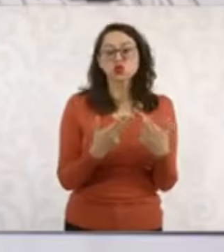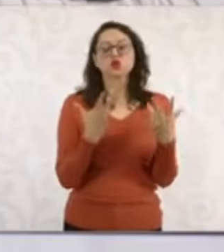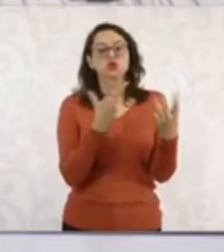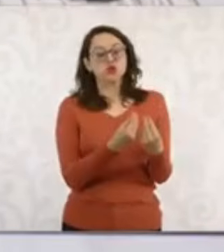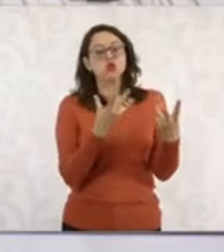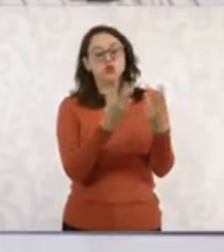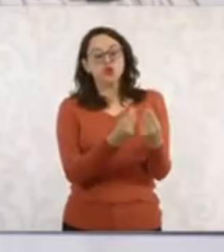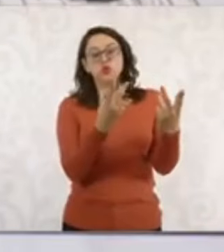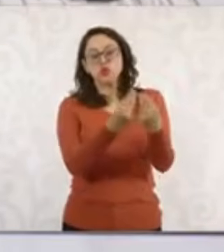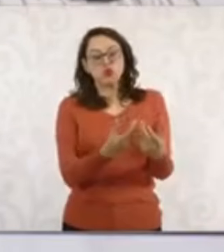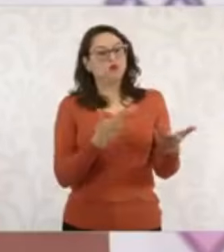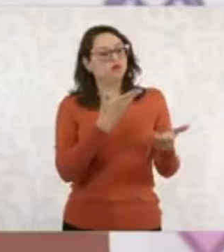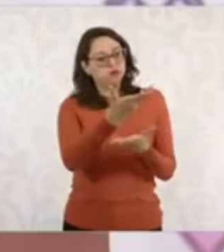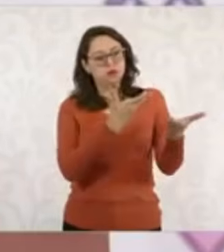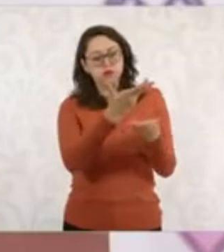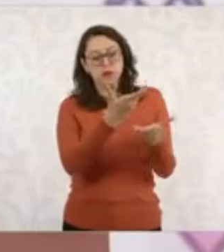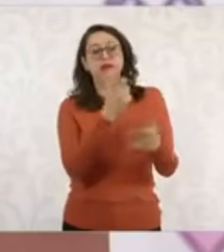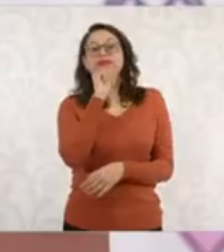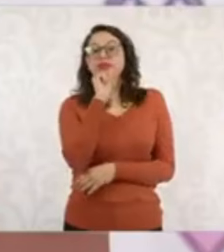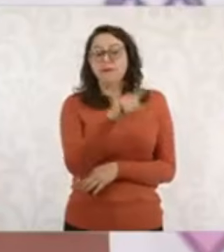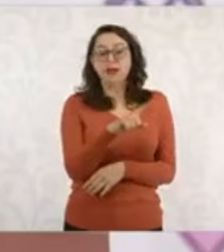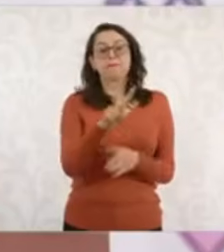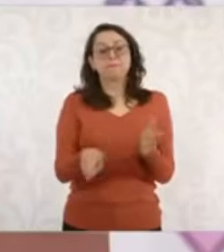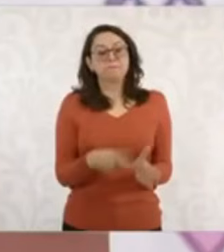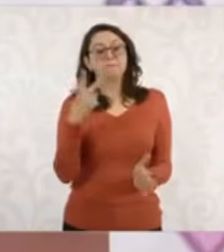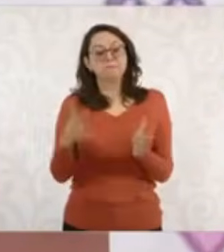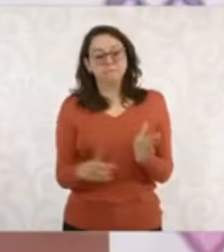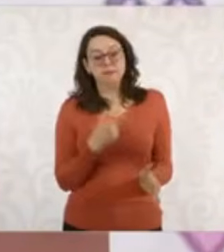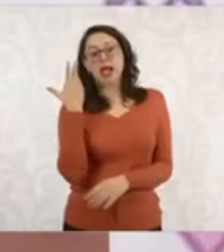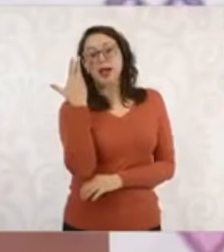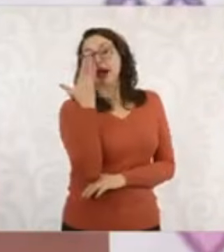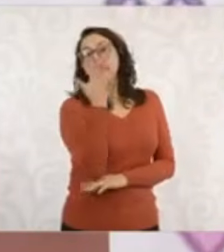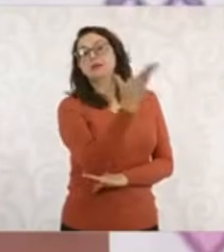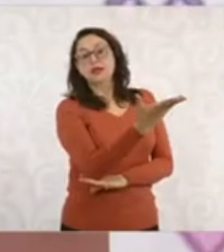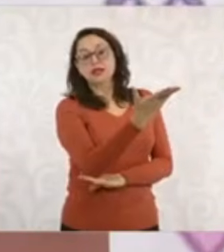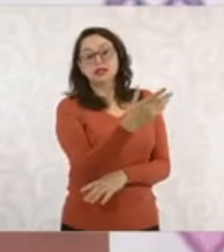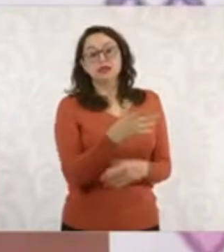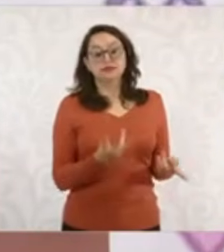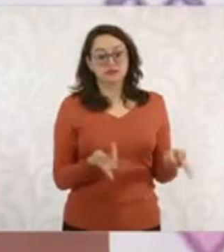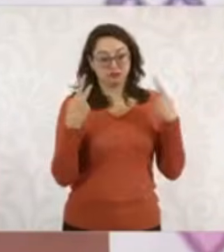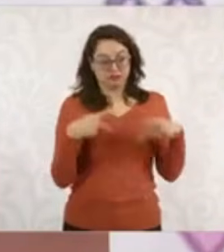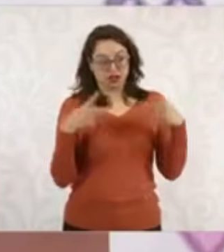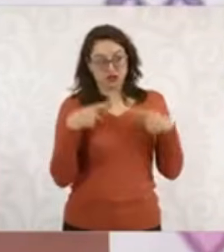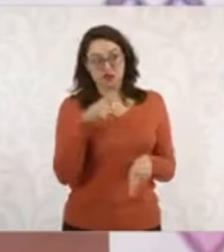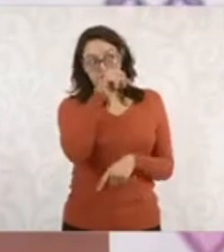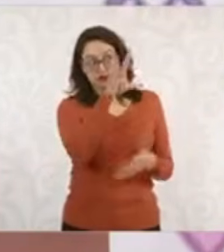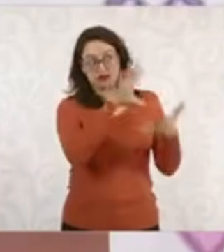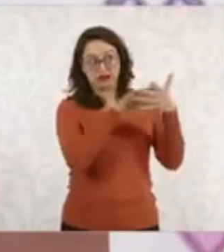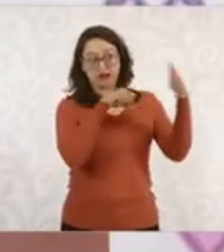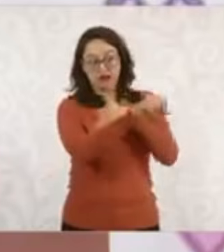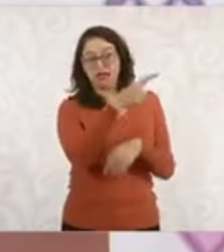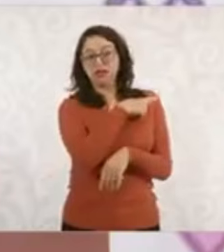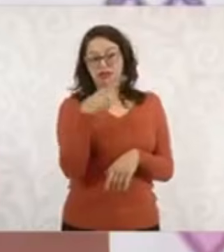ahí, igual que la solicitud que se ha hecho varias veces de personas que queremos que envíen de Estados Unidos a